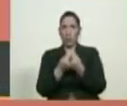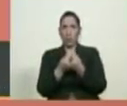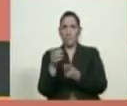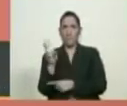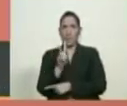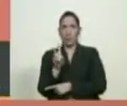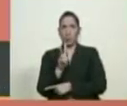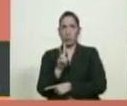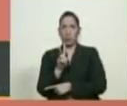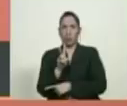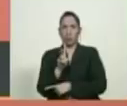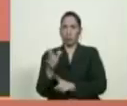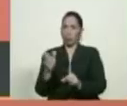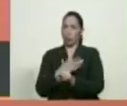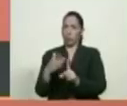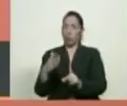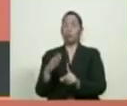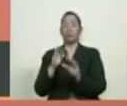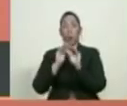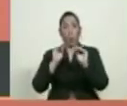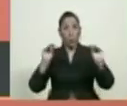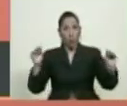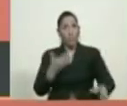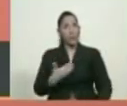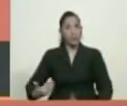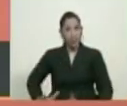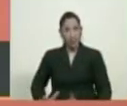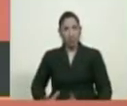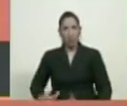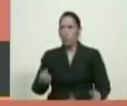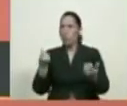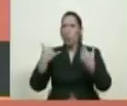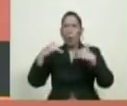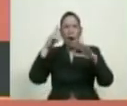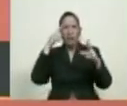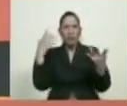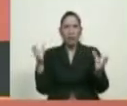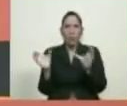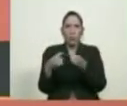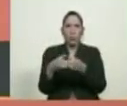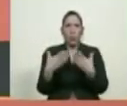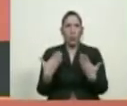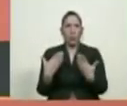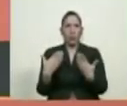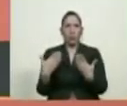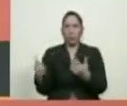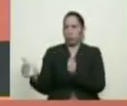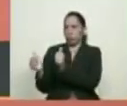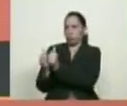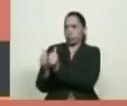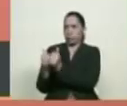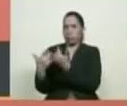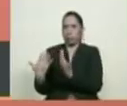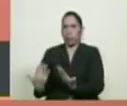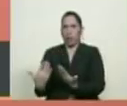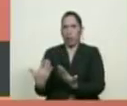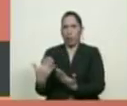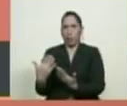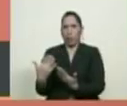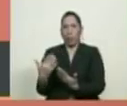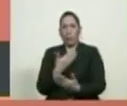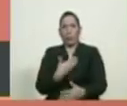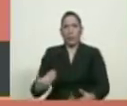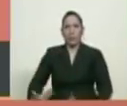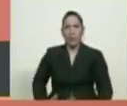incluso en esos momentos los ha convocado. Yo no sé en cuántas reuniones he estado yo al lado del señor Mendoza aquí, discutiendo